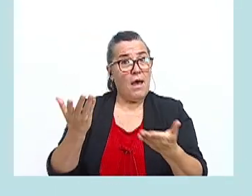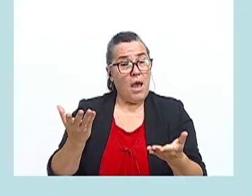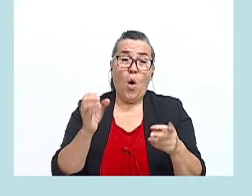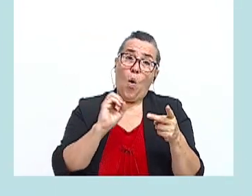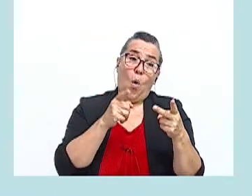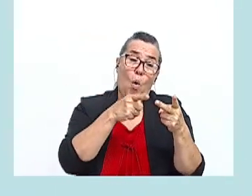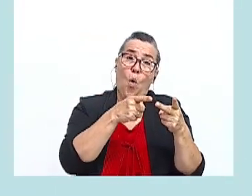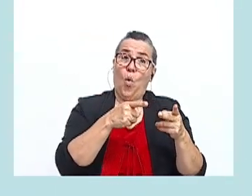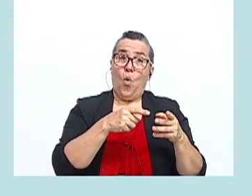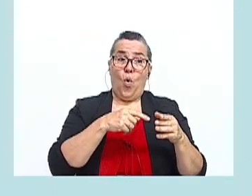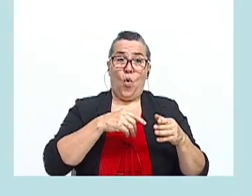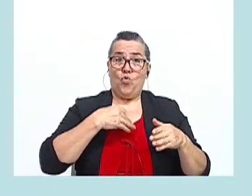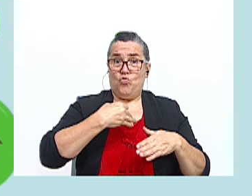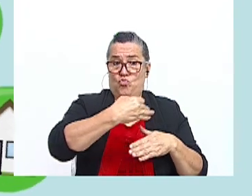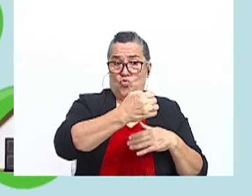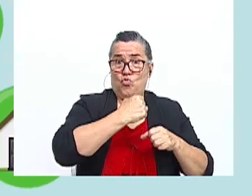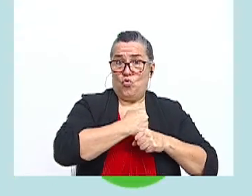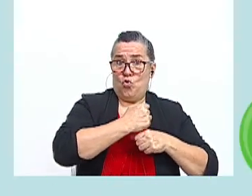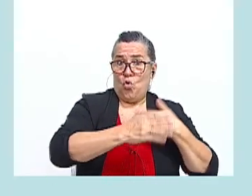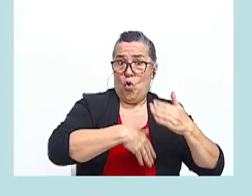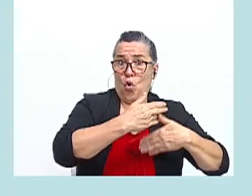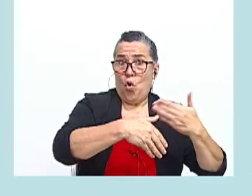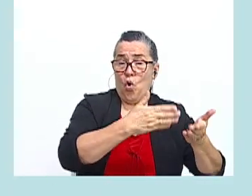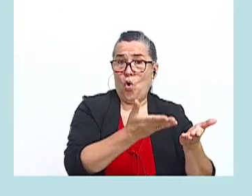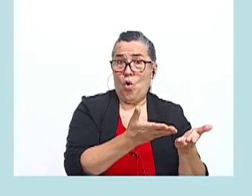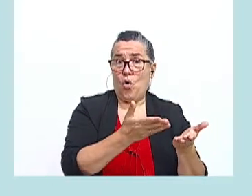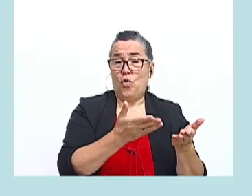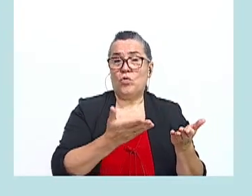en su quehacer diario? Yo creo que sí.